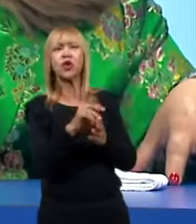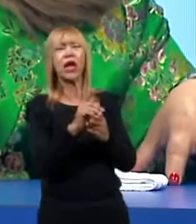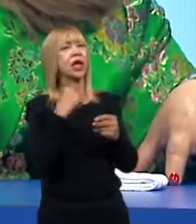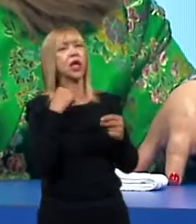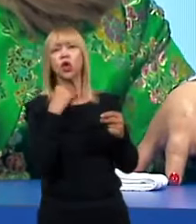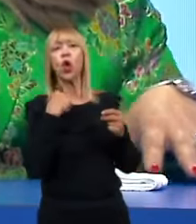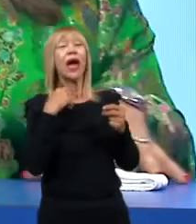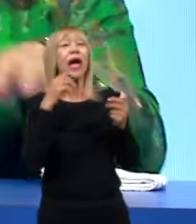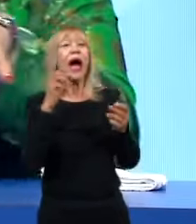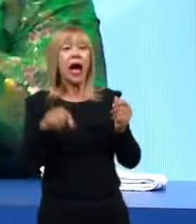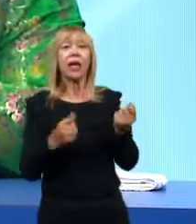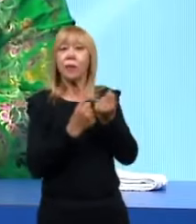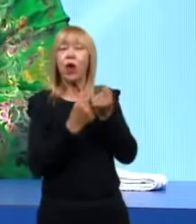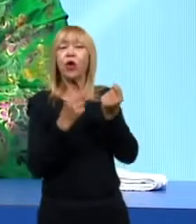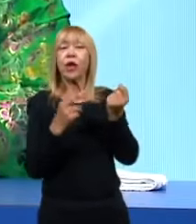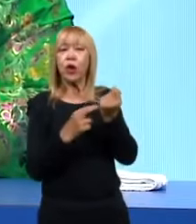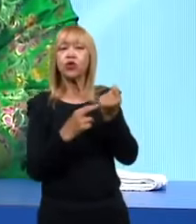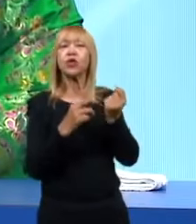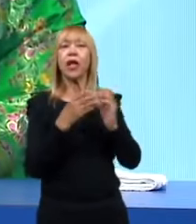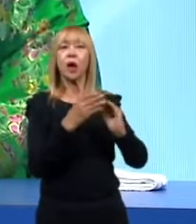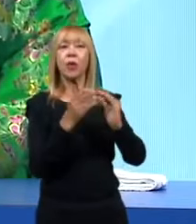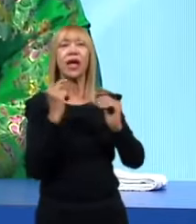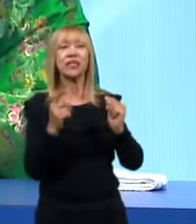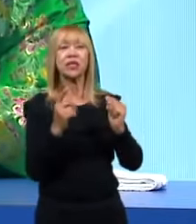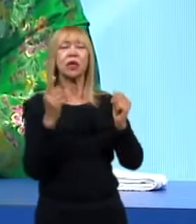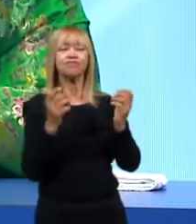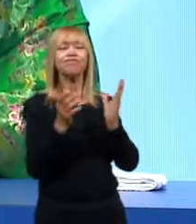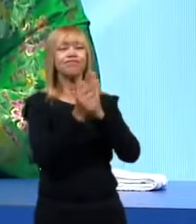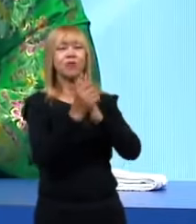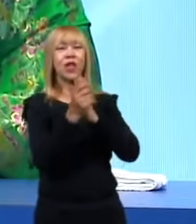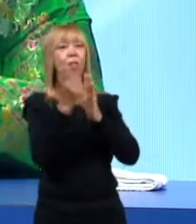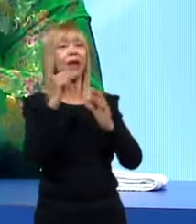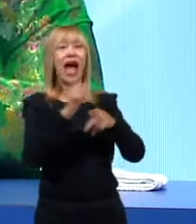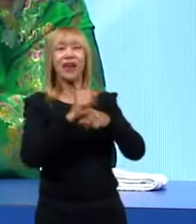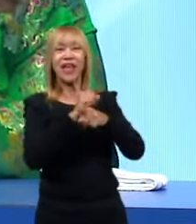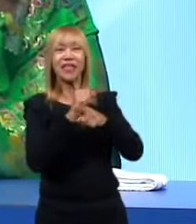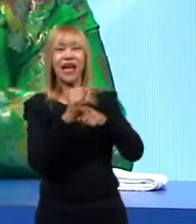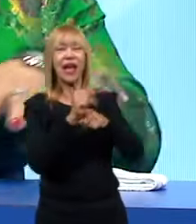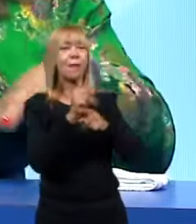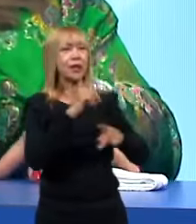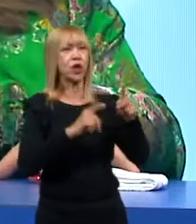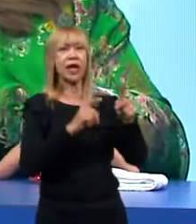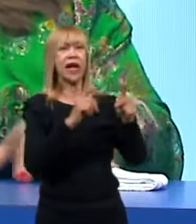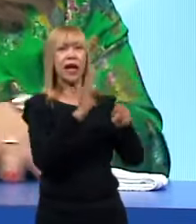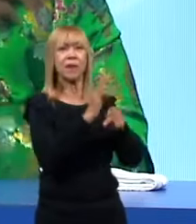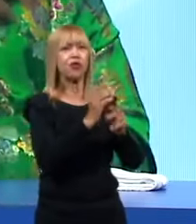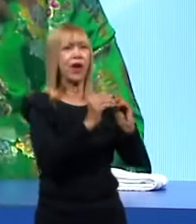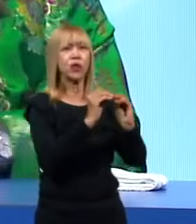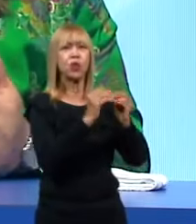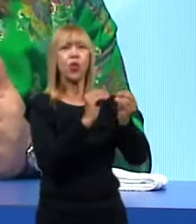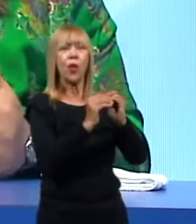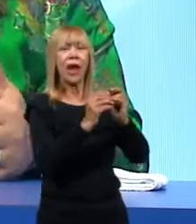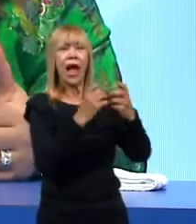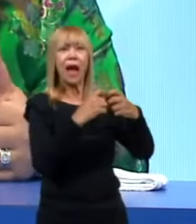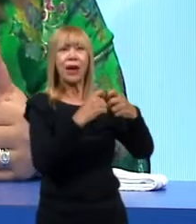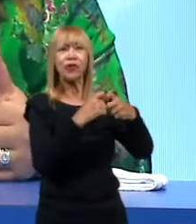recursos a la universidad, sino dotarla del peritaje para poder adiestrar a personas que están en la industria, en la manufactura, pero también en